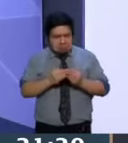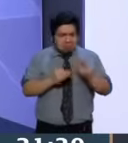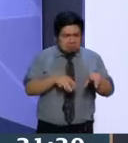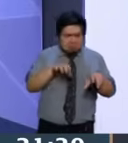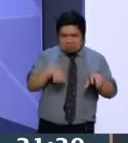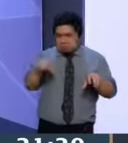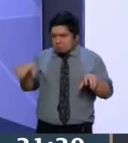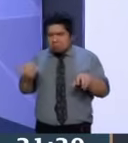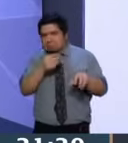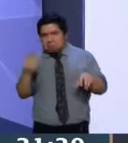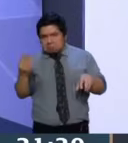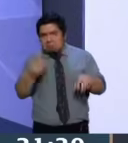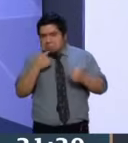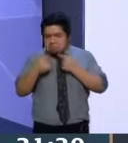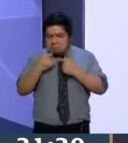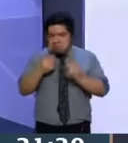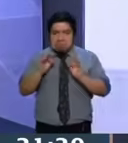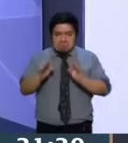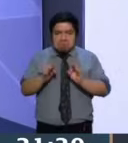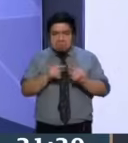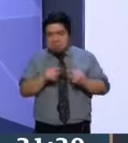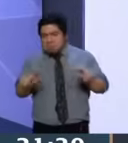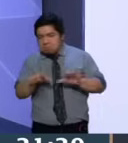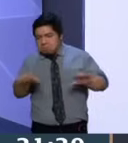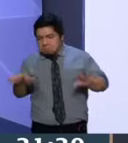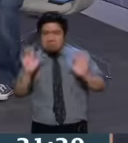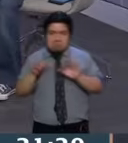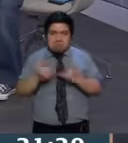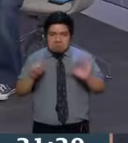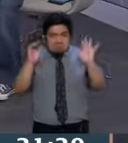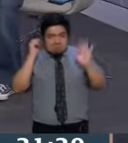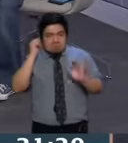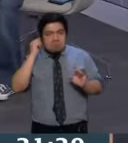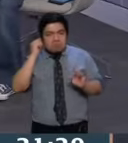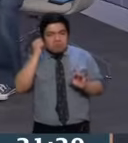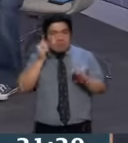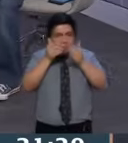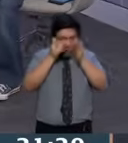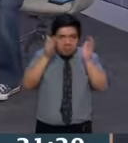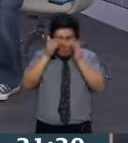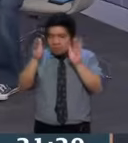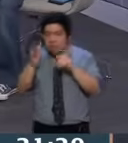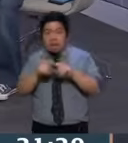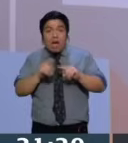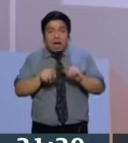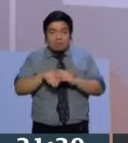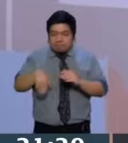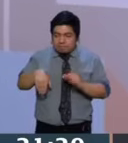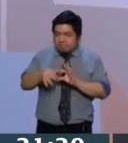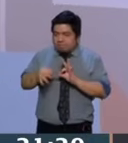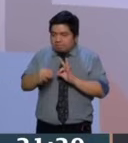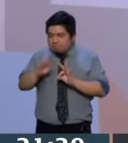que creo que los tres hicieron un buen debate, siendo quienes son, ¿no? Claro, con distintas perspectivas. Lo comentábamos ahorita en la